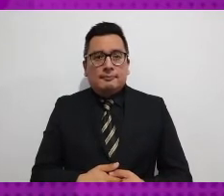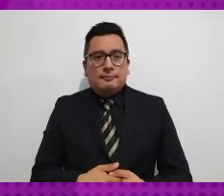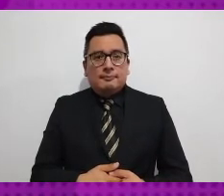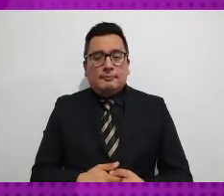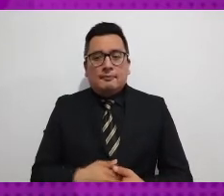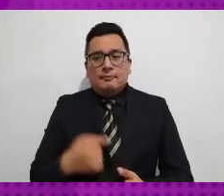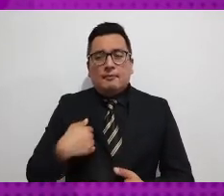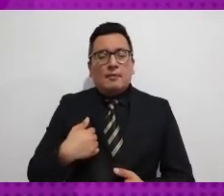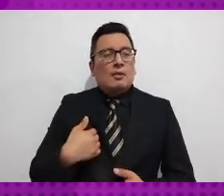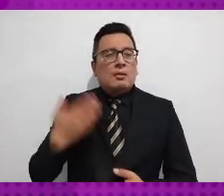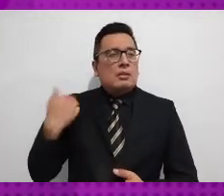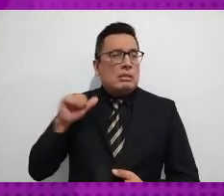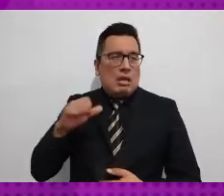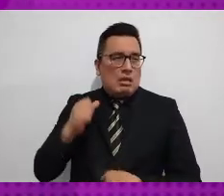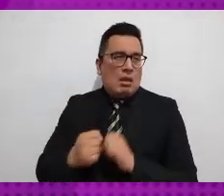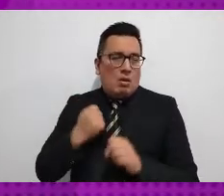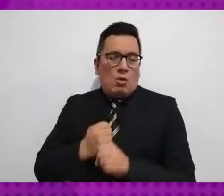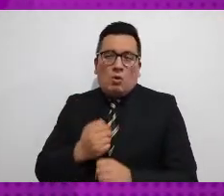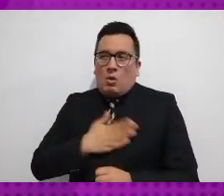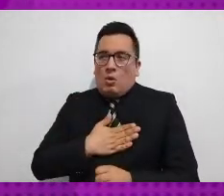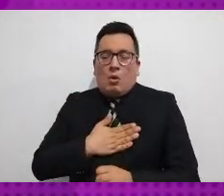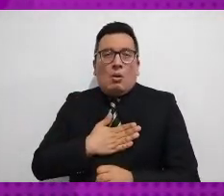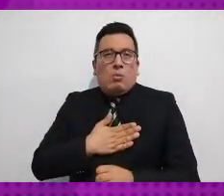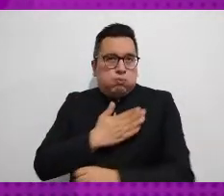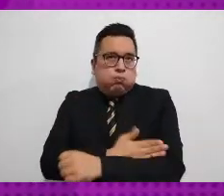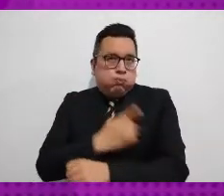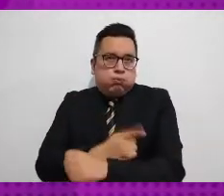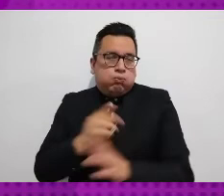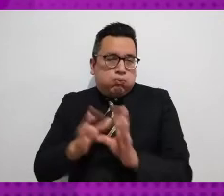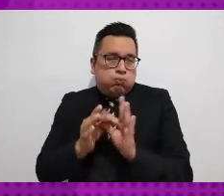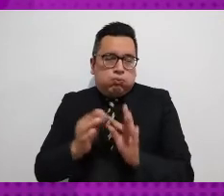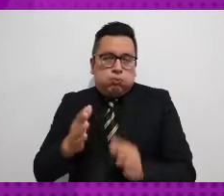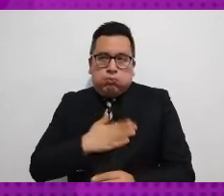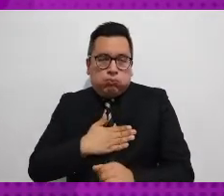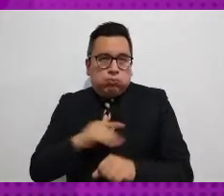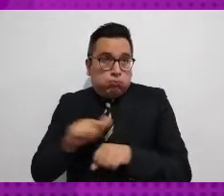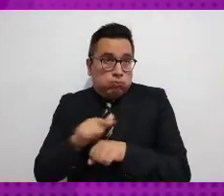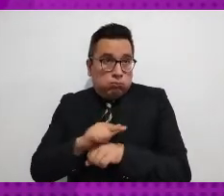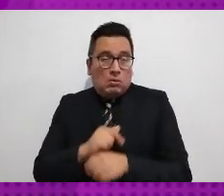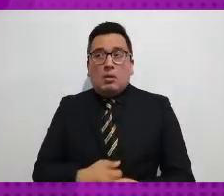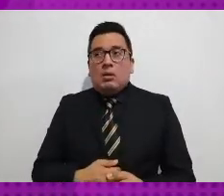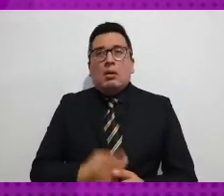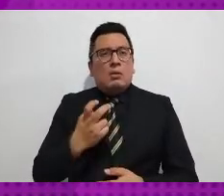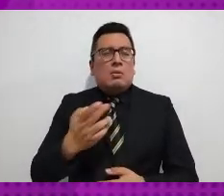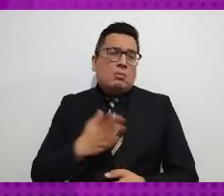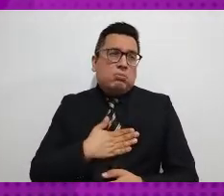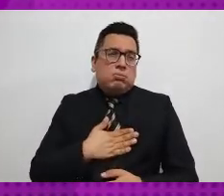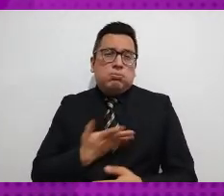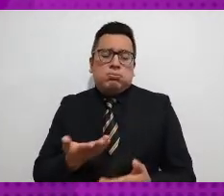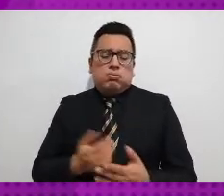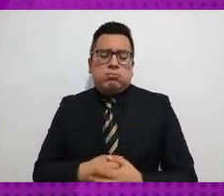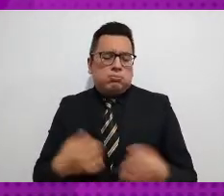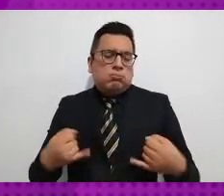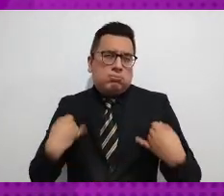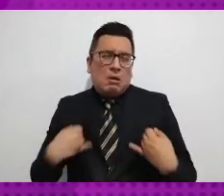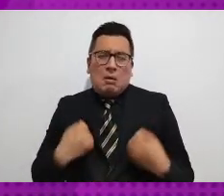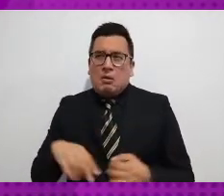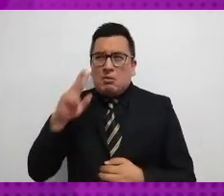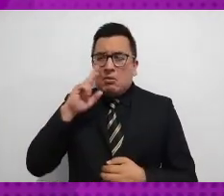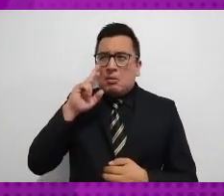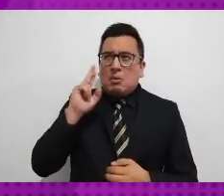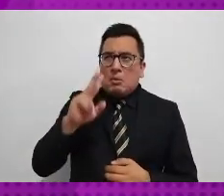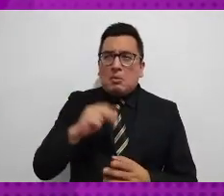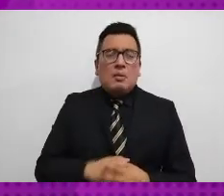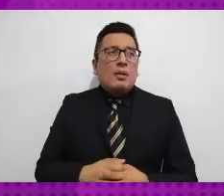años yo salí del closet, digamos, yo me identifiqué como gay. Entonces era una edad pues a mí me tocó ver toda la evolución, no solo de